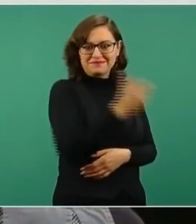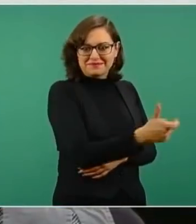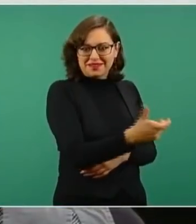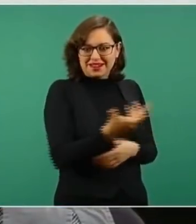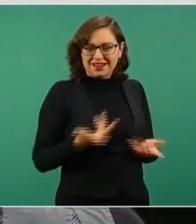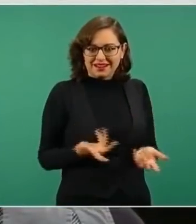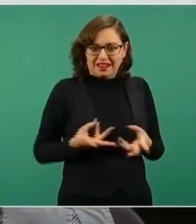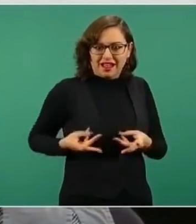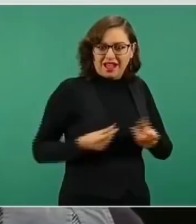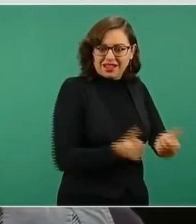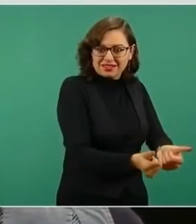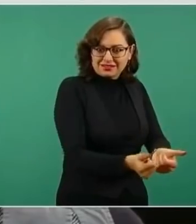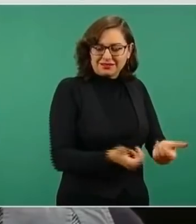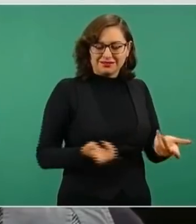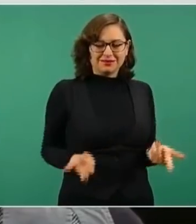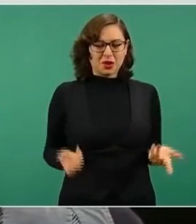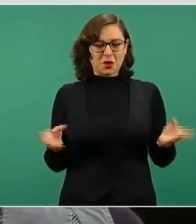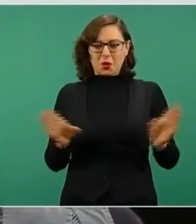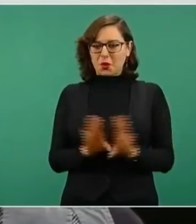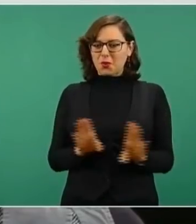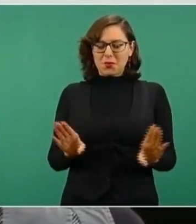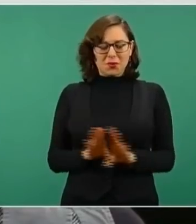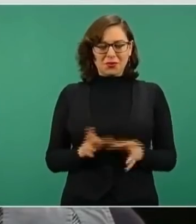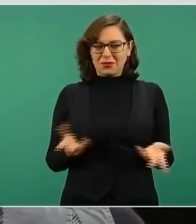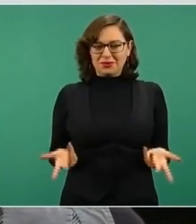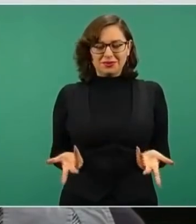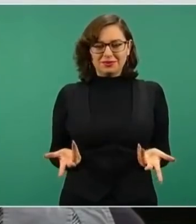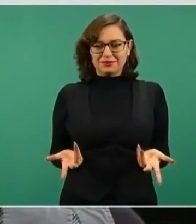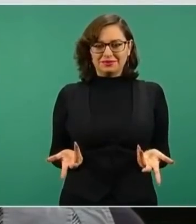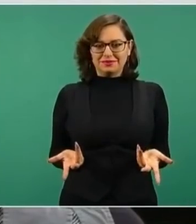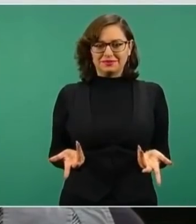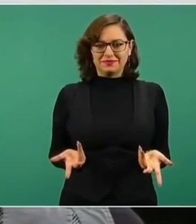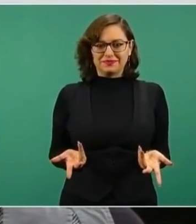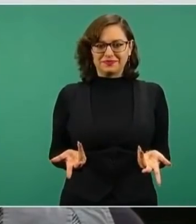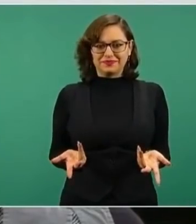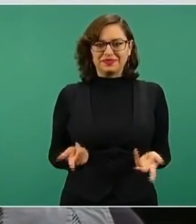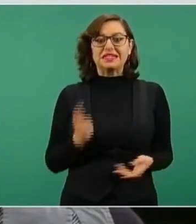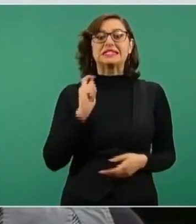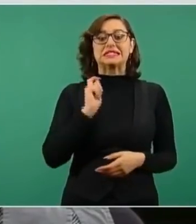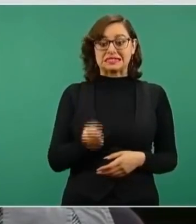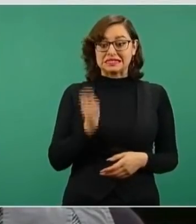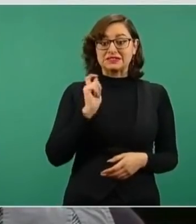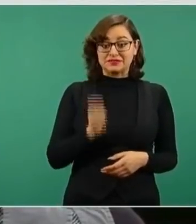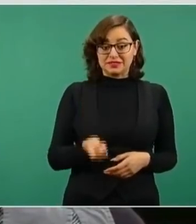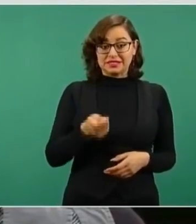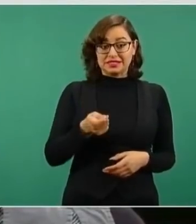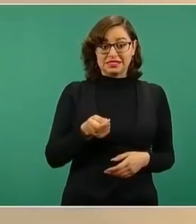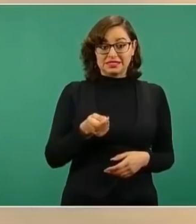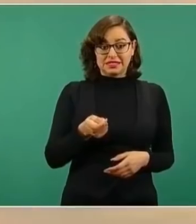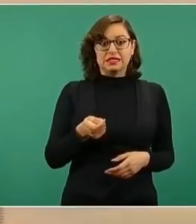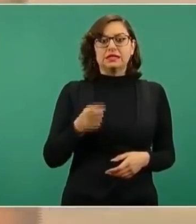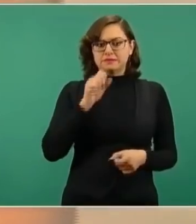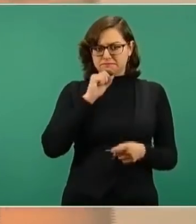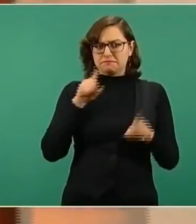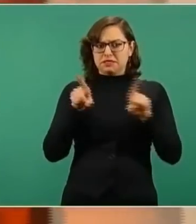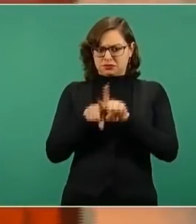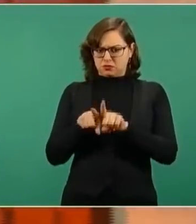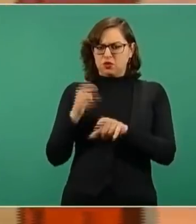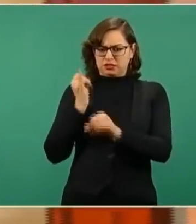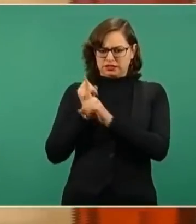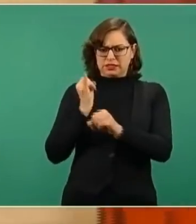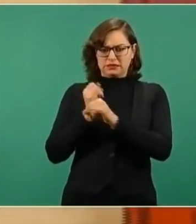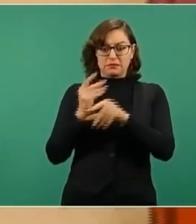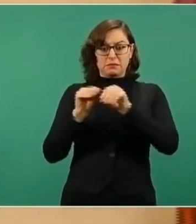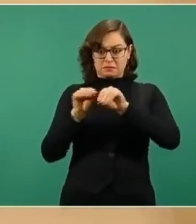Es decir, esa venta de electricidad, porque también lo mencionaron en las redes sociales, no,